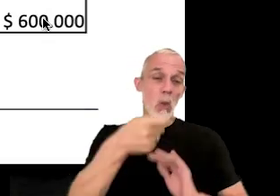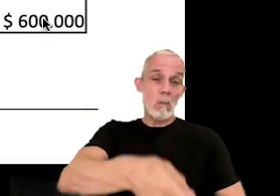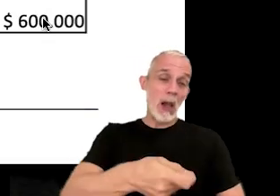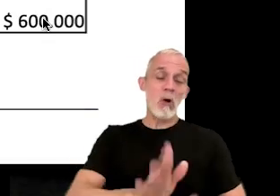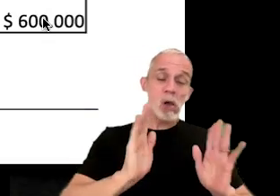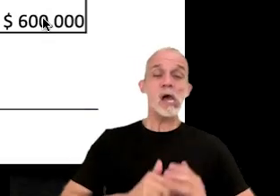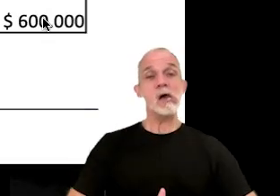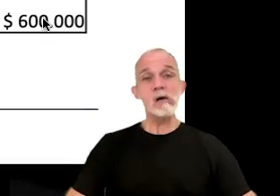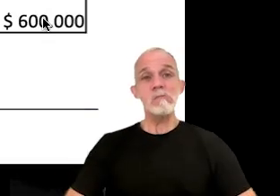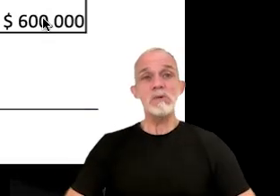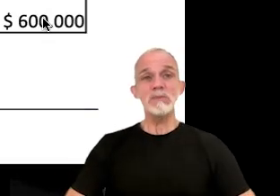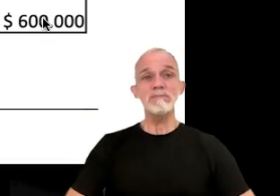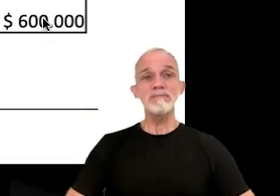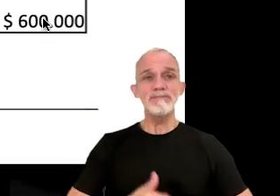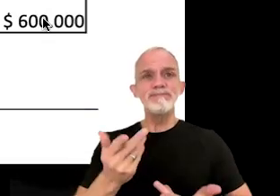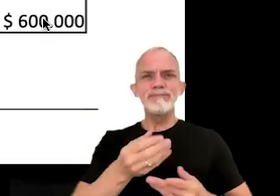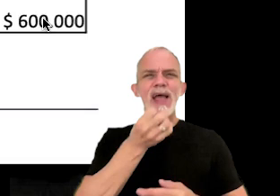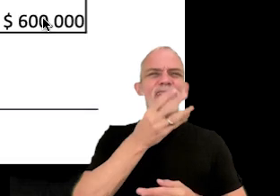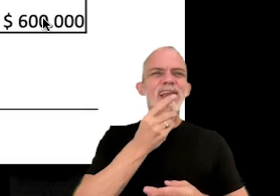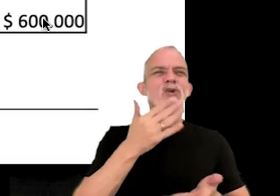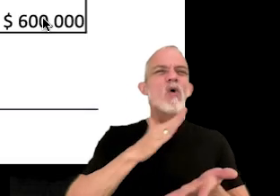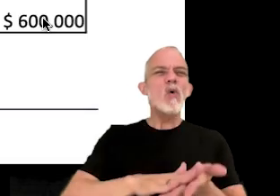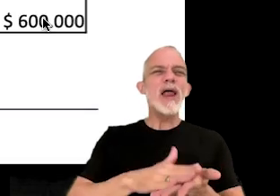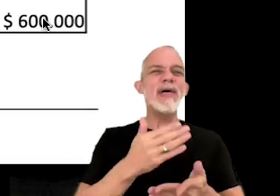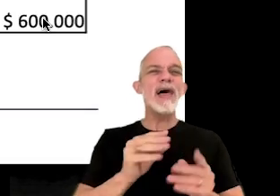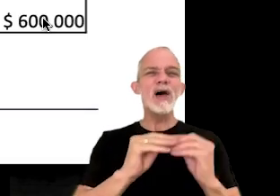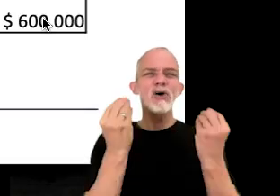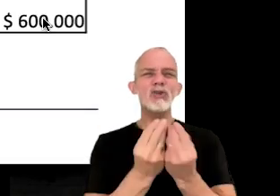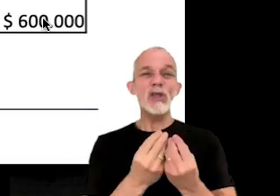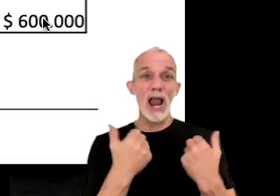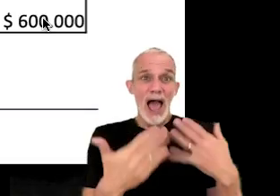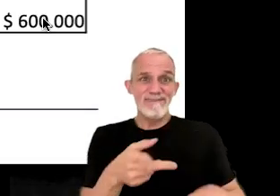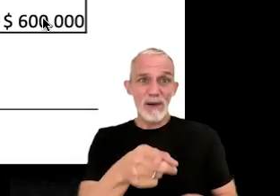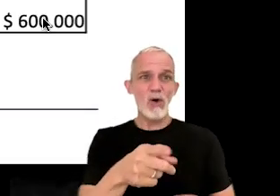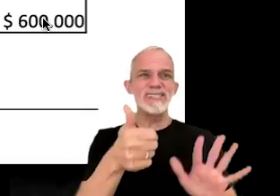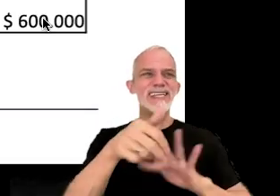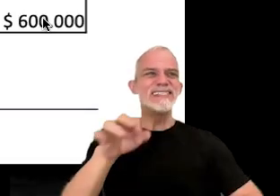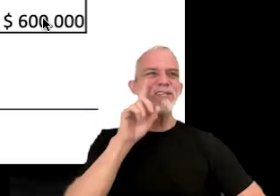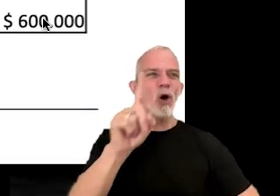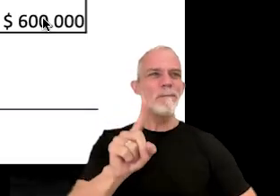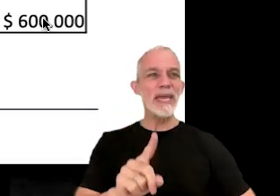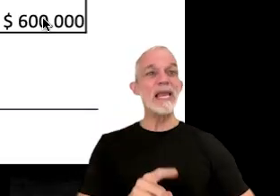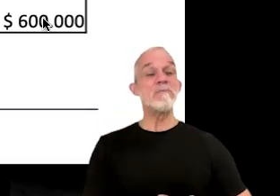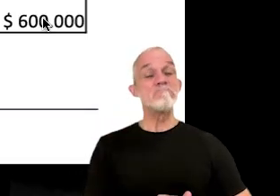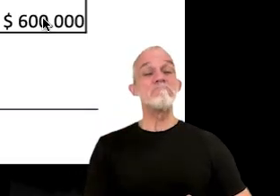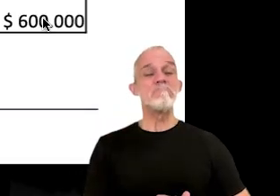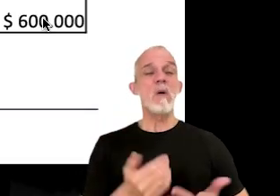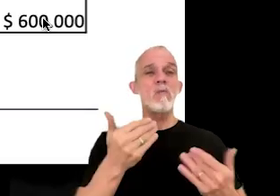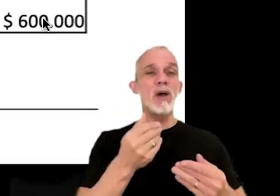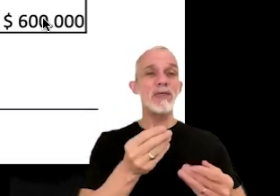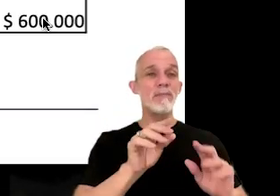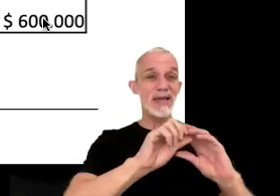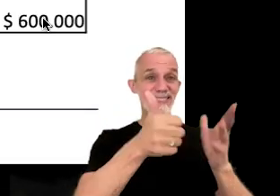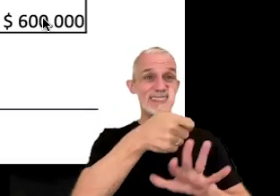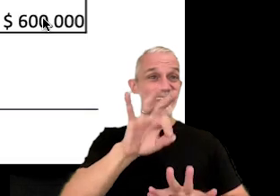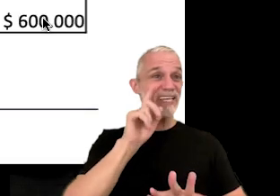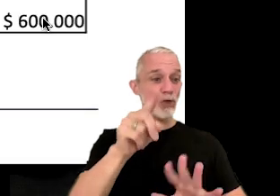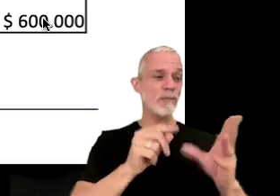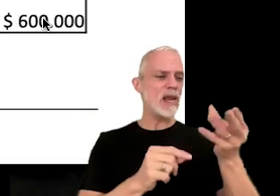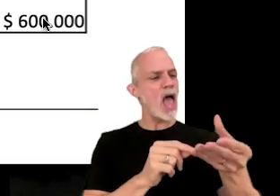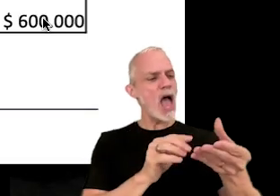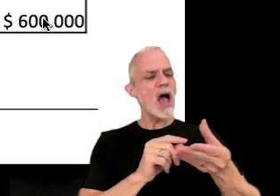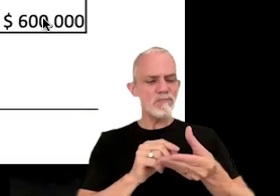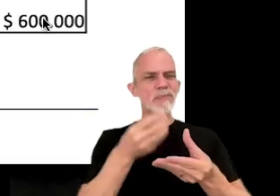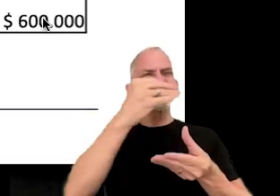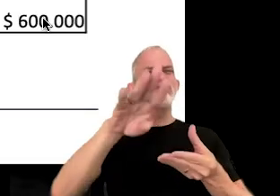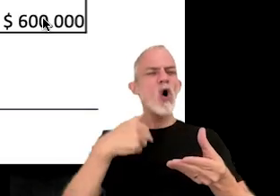que la declaración jurada de ganancias le daría un saldo a favor de 600.000 pesos y él podría utilizar ese saldo a favor para compensar lo